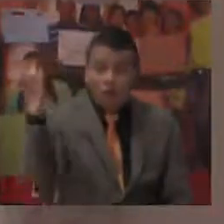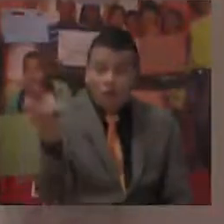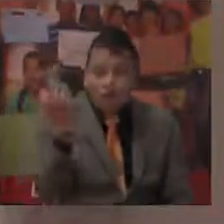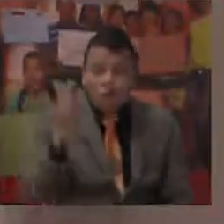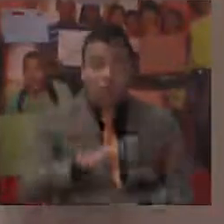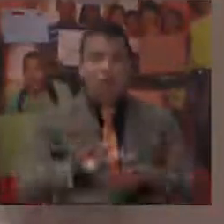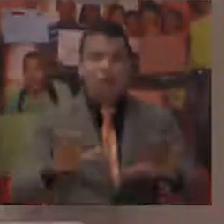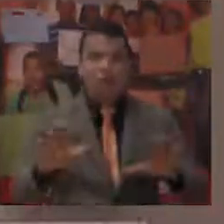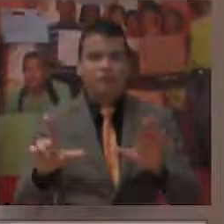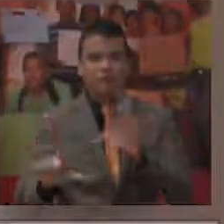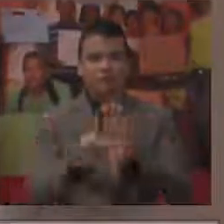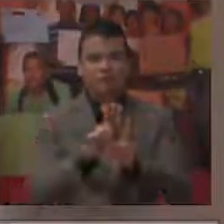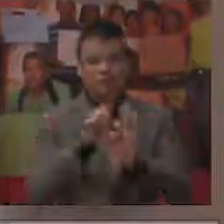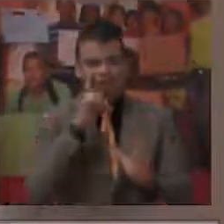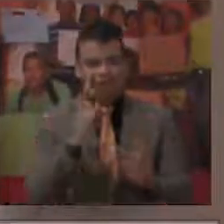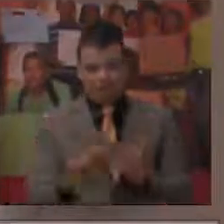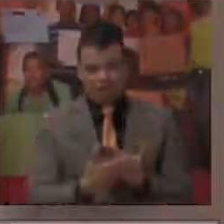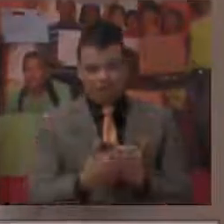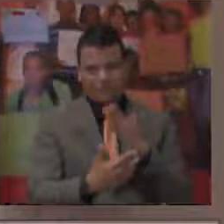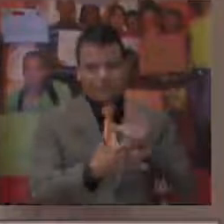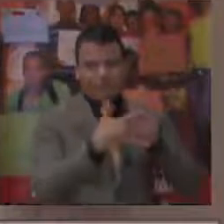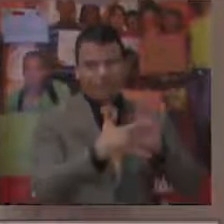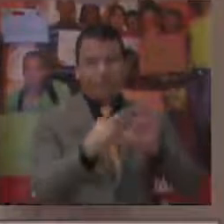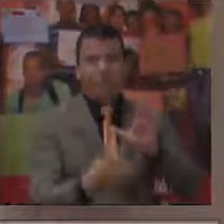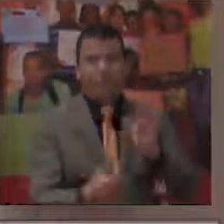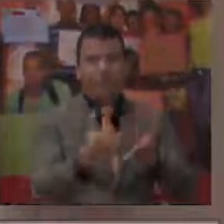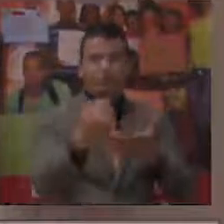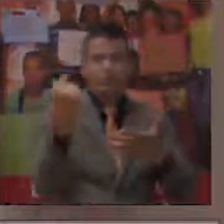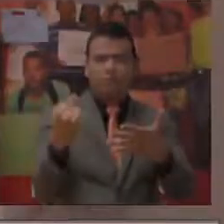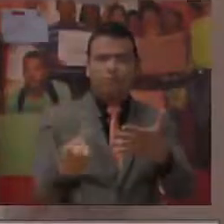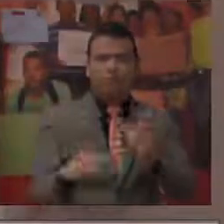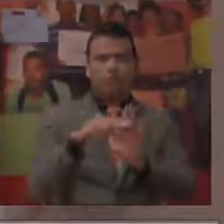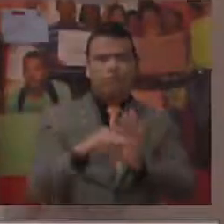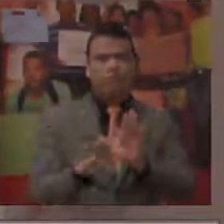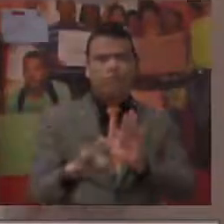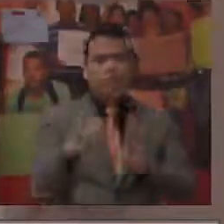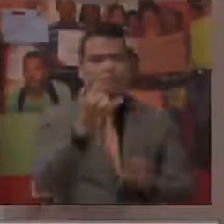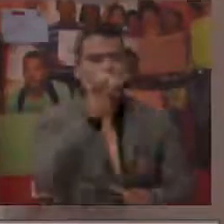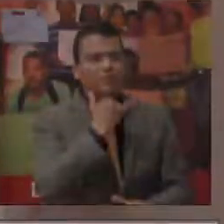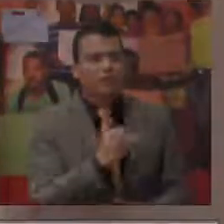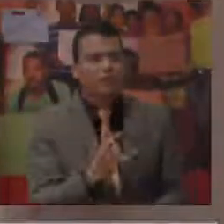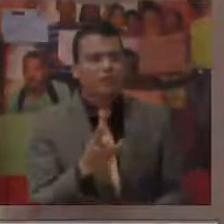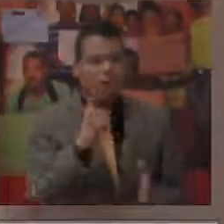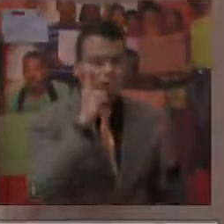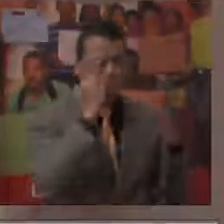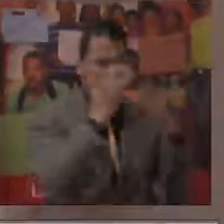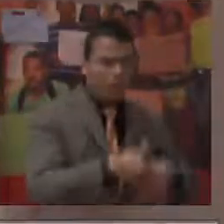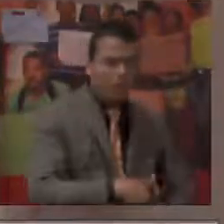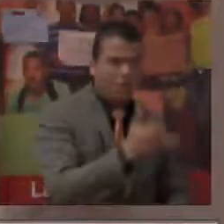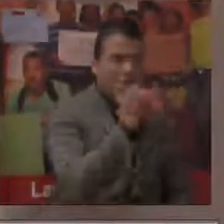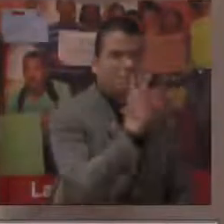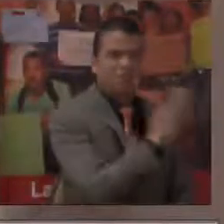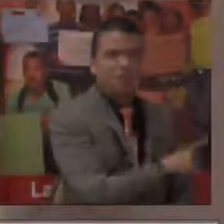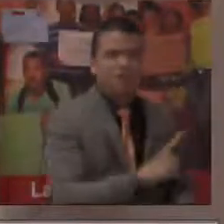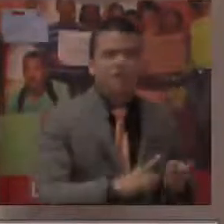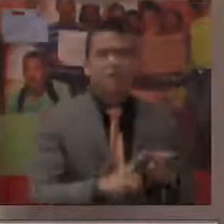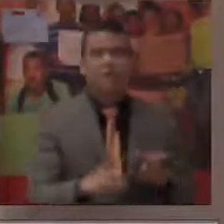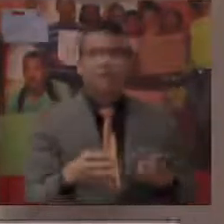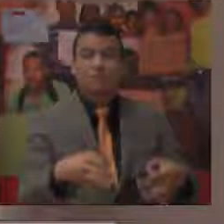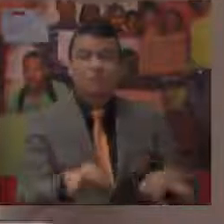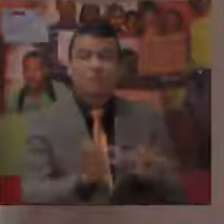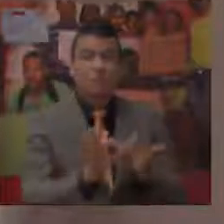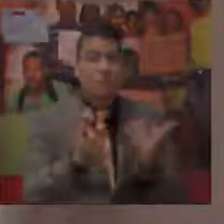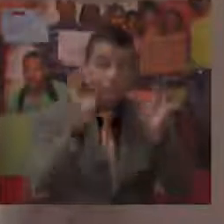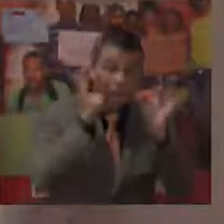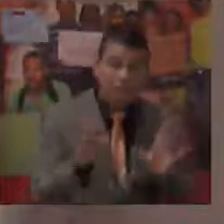Esta ley brinda unos beneficios jurídicos por los delitos de concierto para delinquir, simple o agravado,